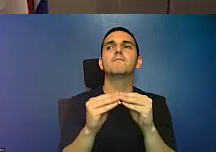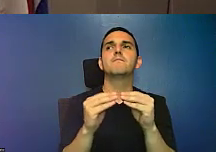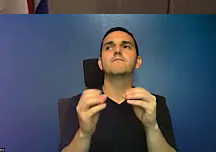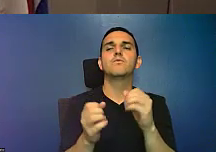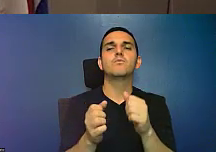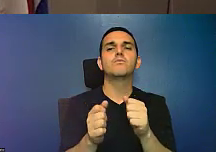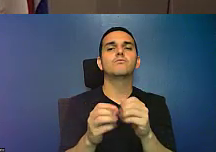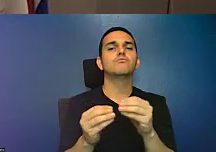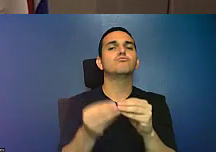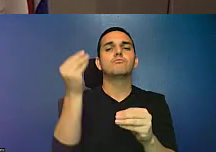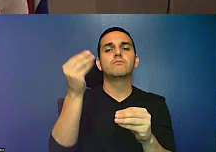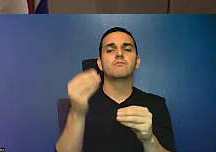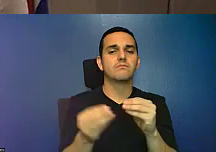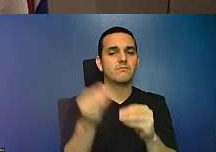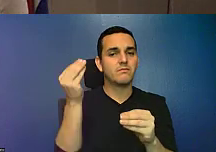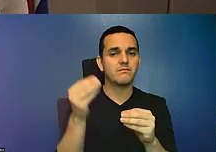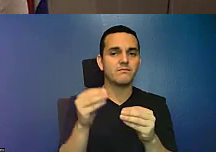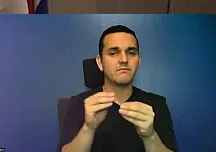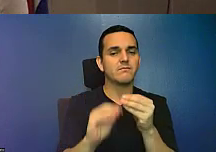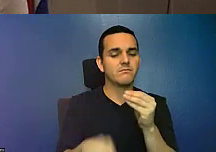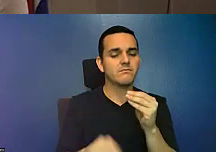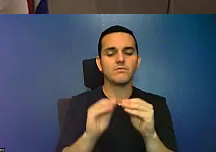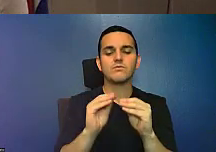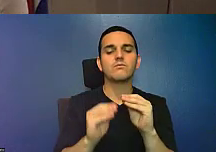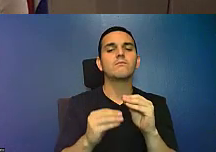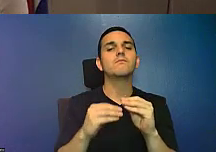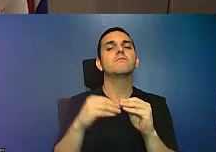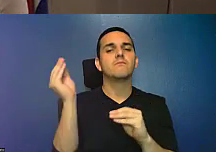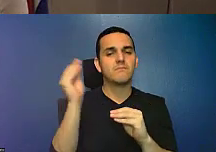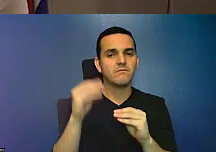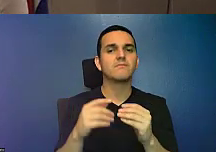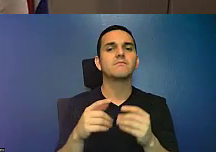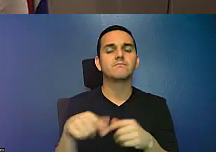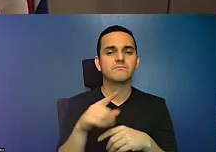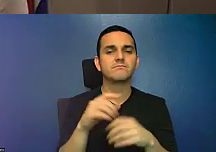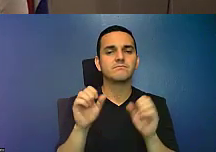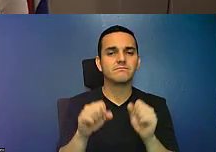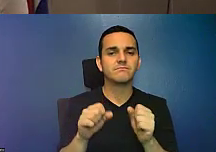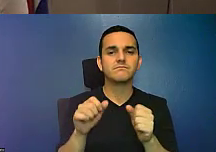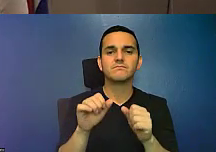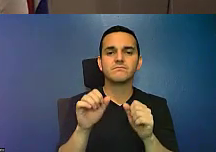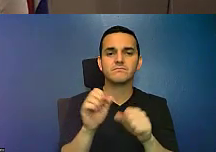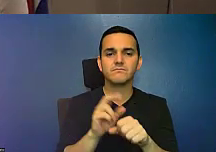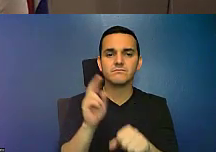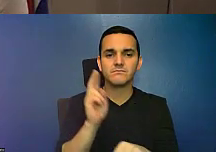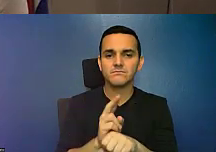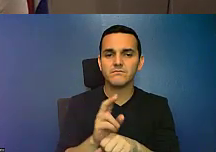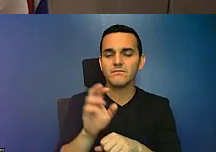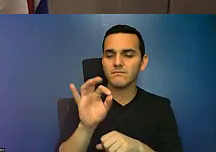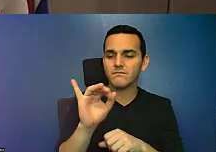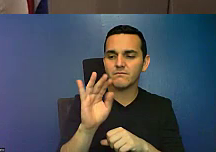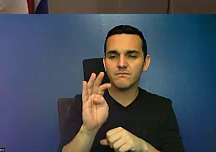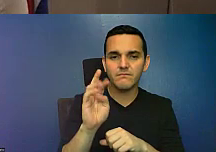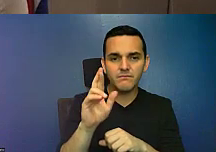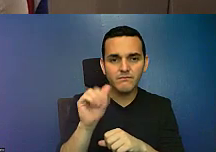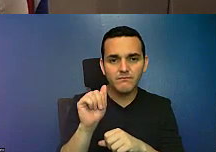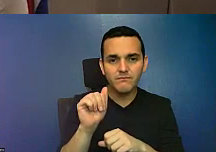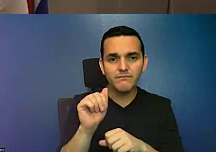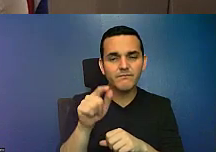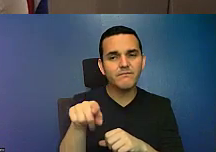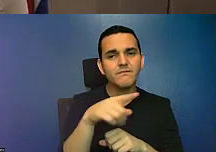Son tecnologías basadas en fibras, tienen electrodos flexibles y por eso se escogió utilizar estos